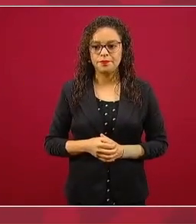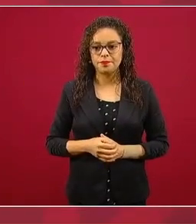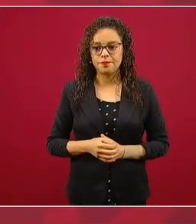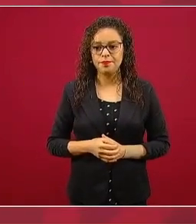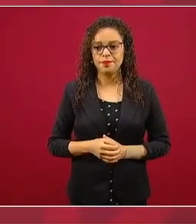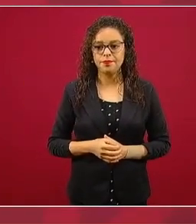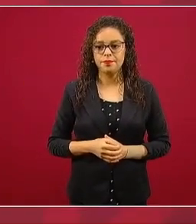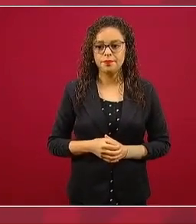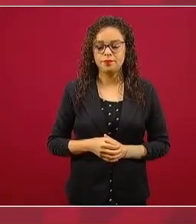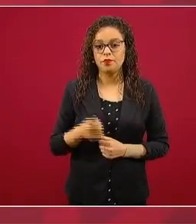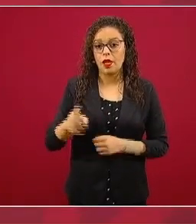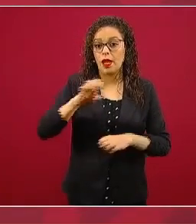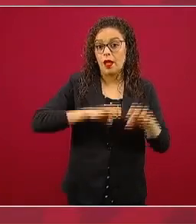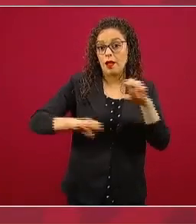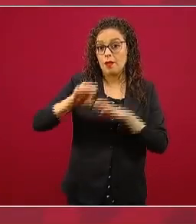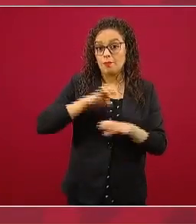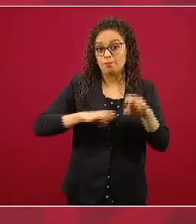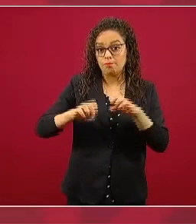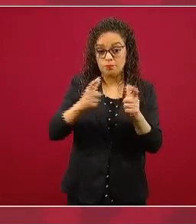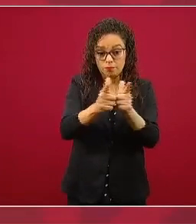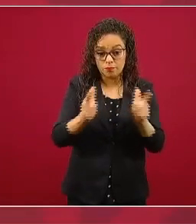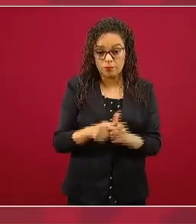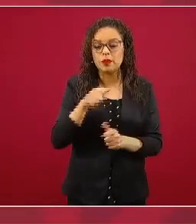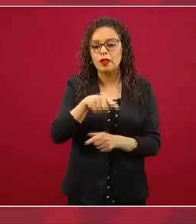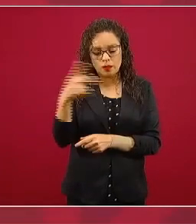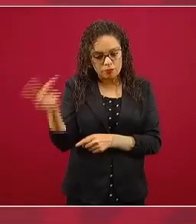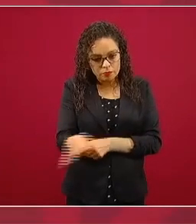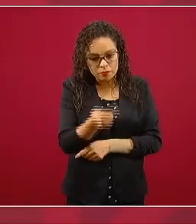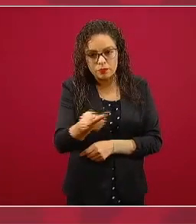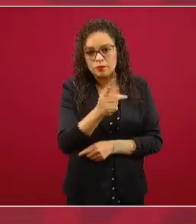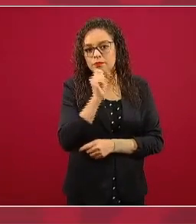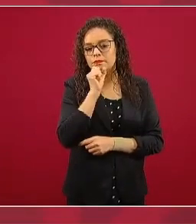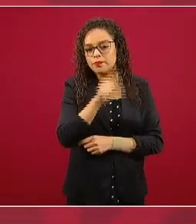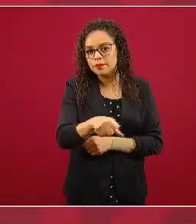consulta con empresarios,